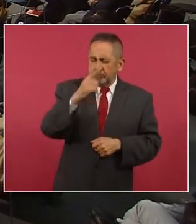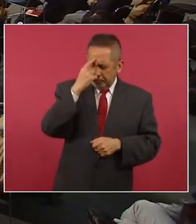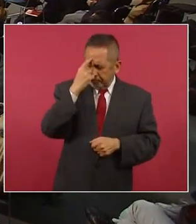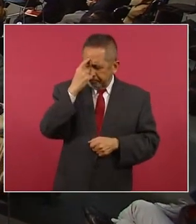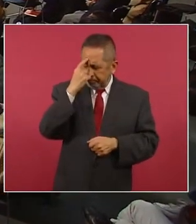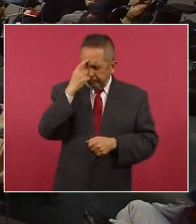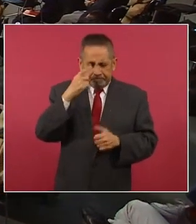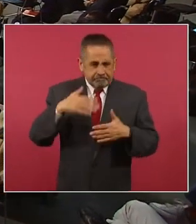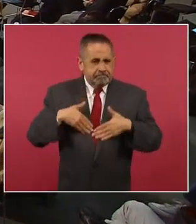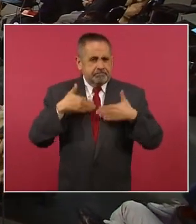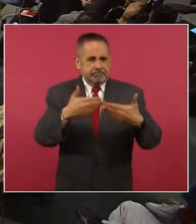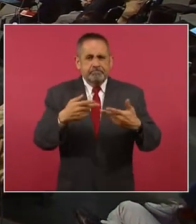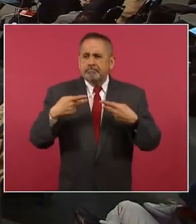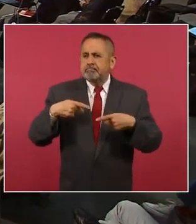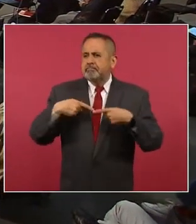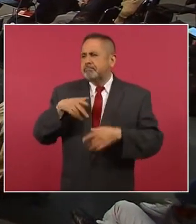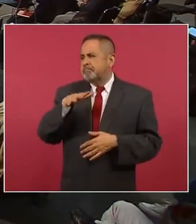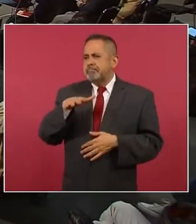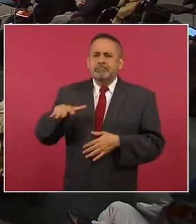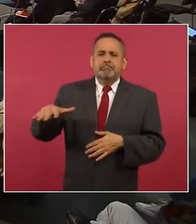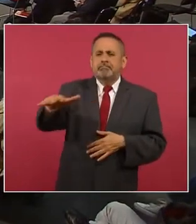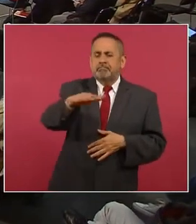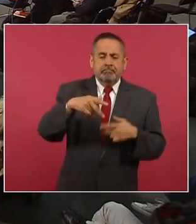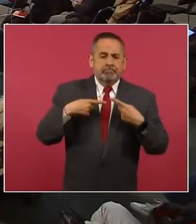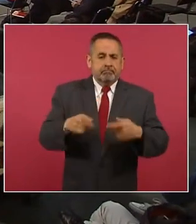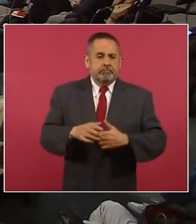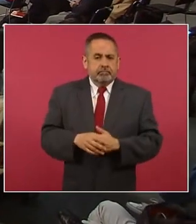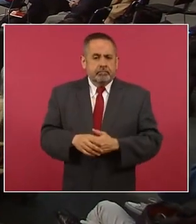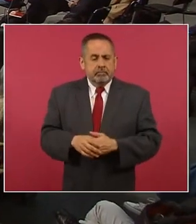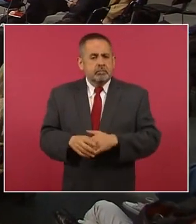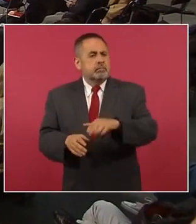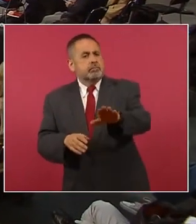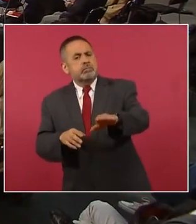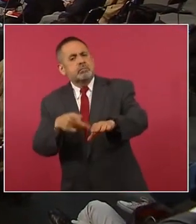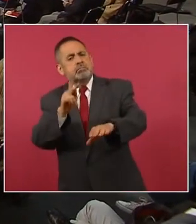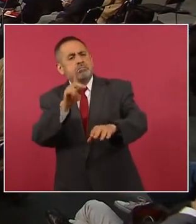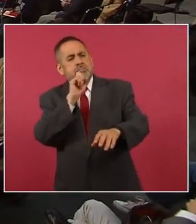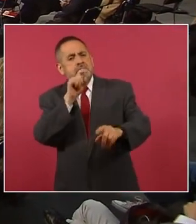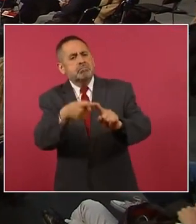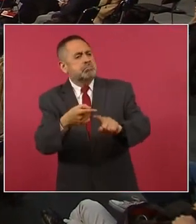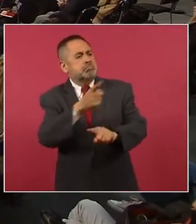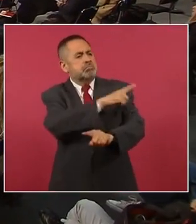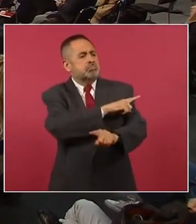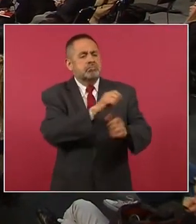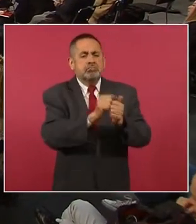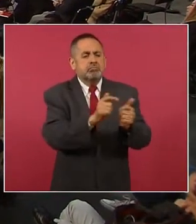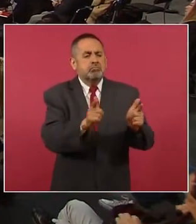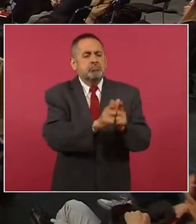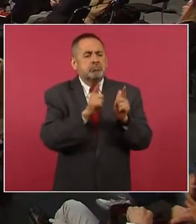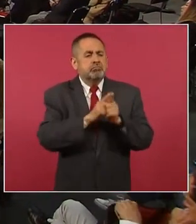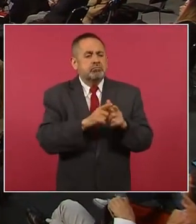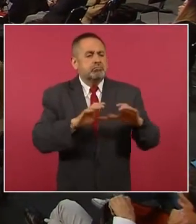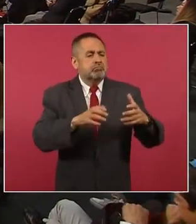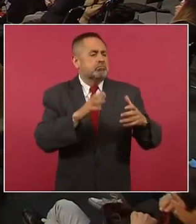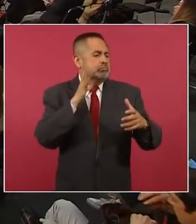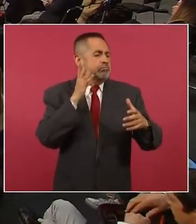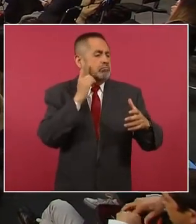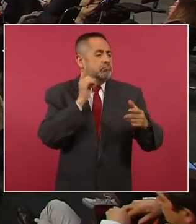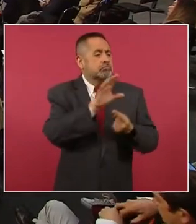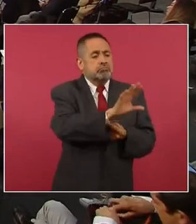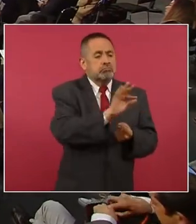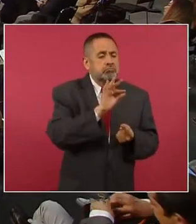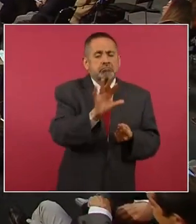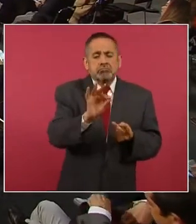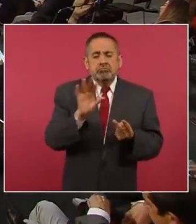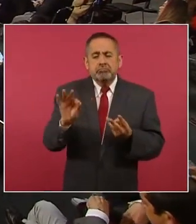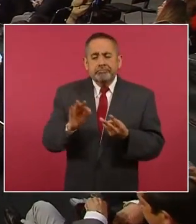confianza al pueblo. Pero va a ser por el mismo método a través de los partidos en la Cámara de sí, Diputados. Sí,